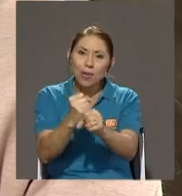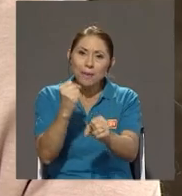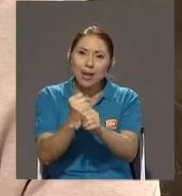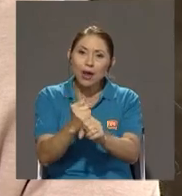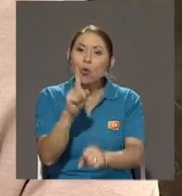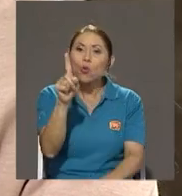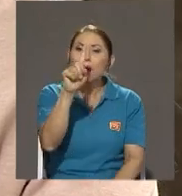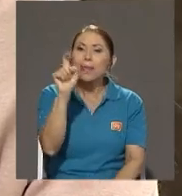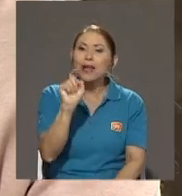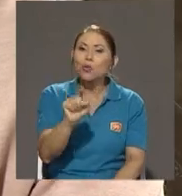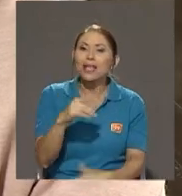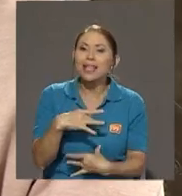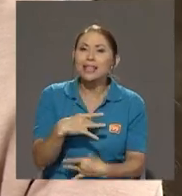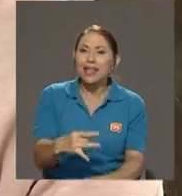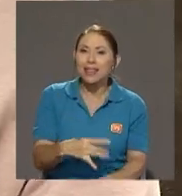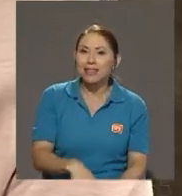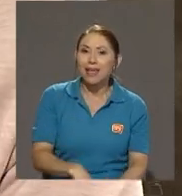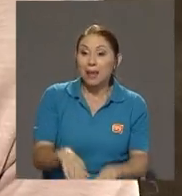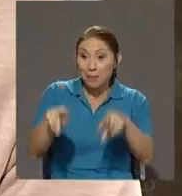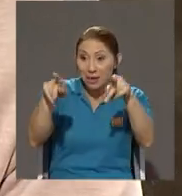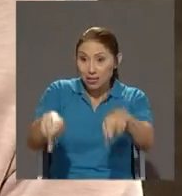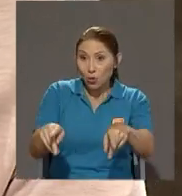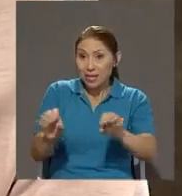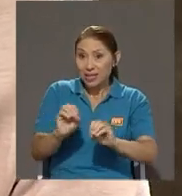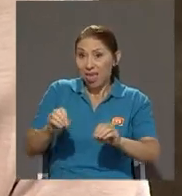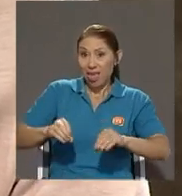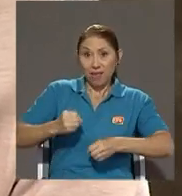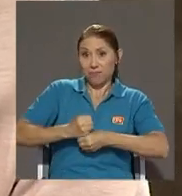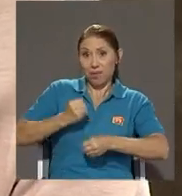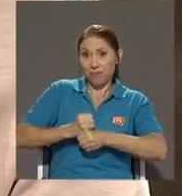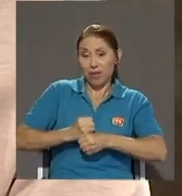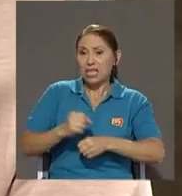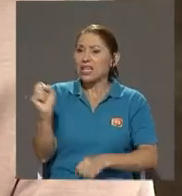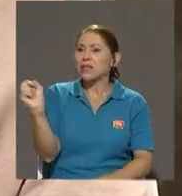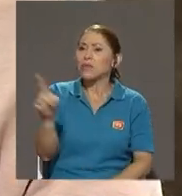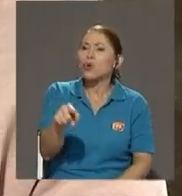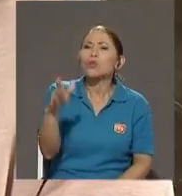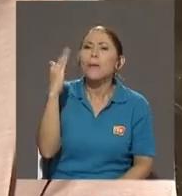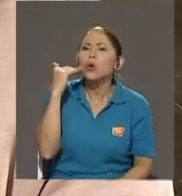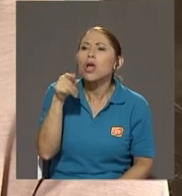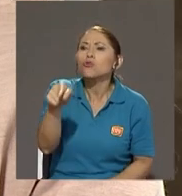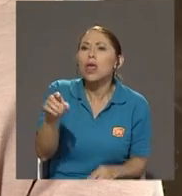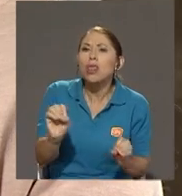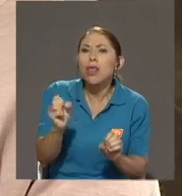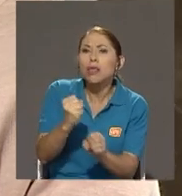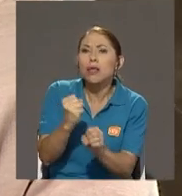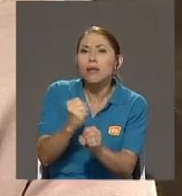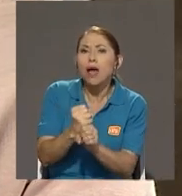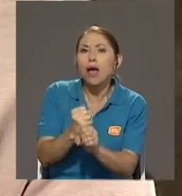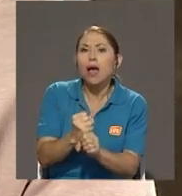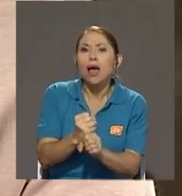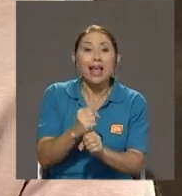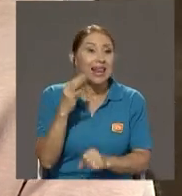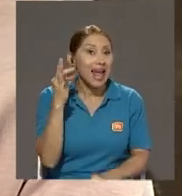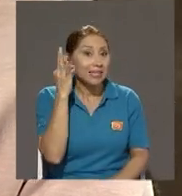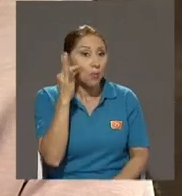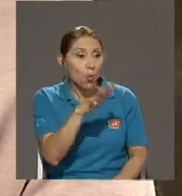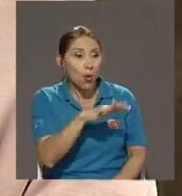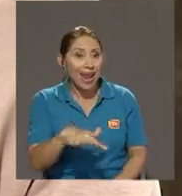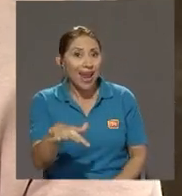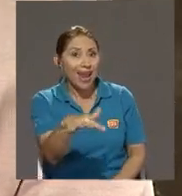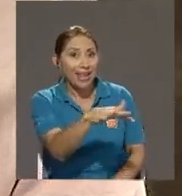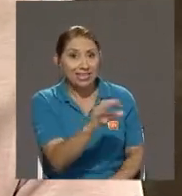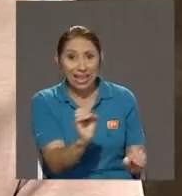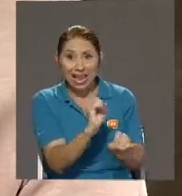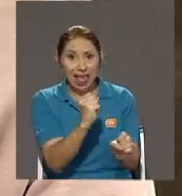interesante y le preguntan a las personas que están desempleadas el motivo de por qué están desempleados. Y vemos que una tercera parte de las mujeres que están